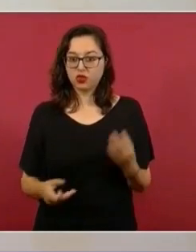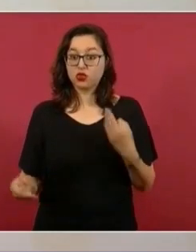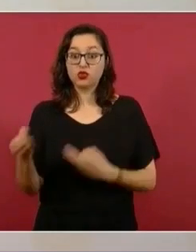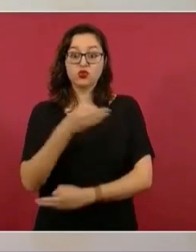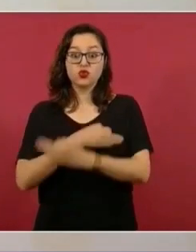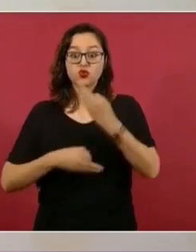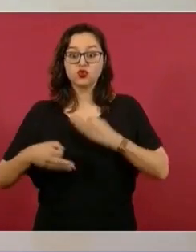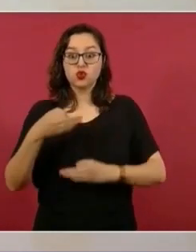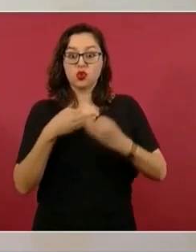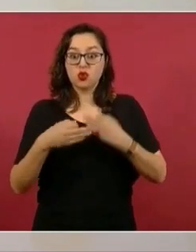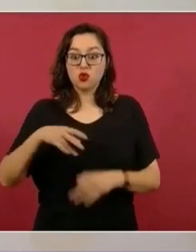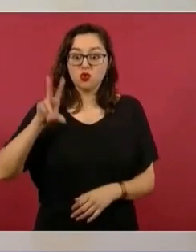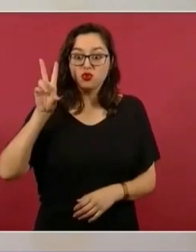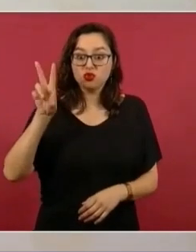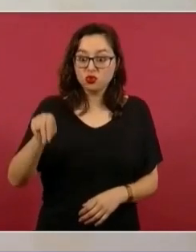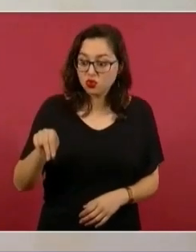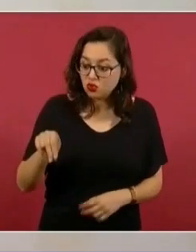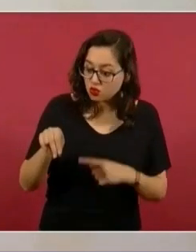como estrategia.